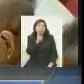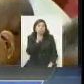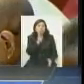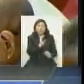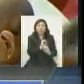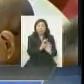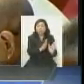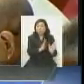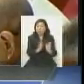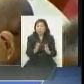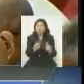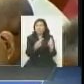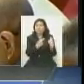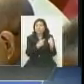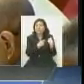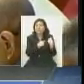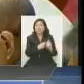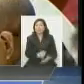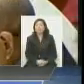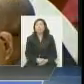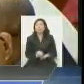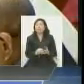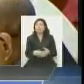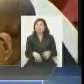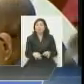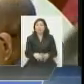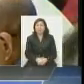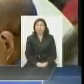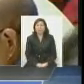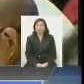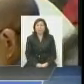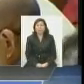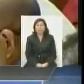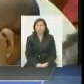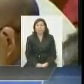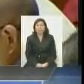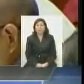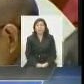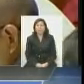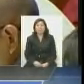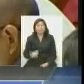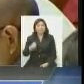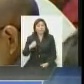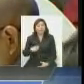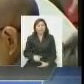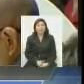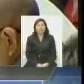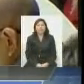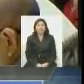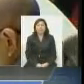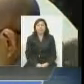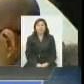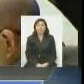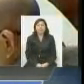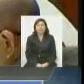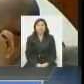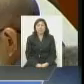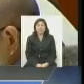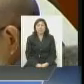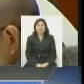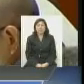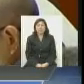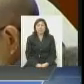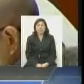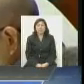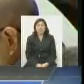lugar, pero la responsabilidad fundamental de la autoridad recae en la municipalidad. Por otro lado, presidente,